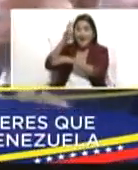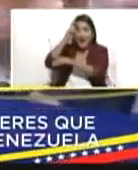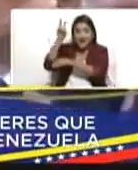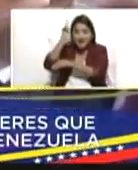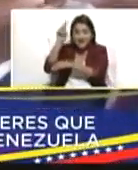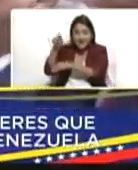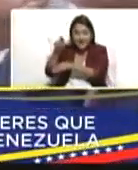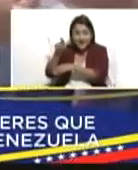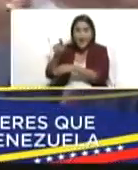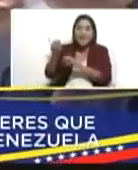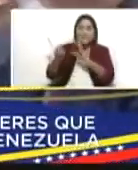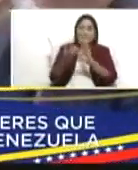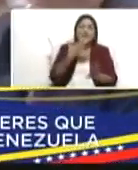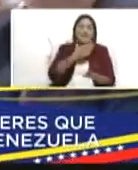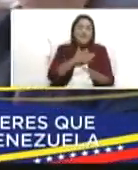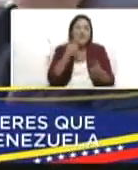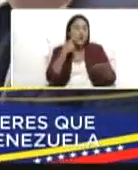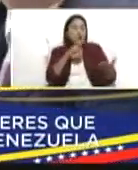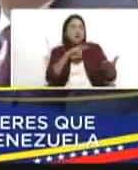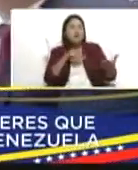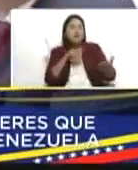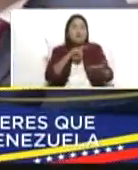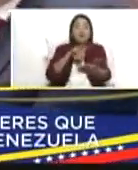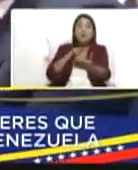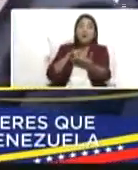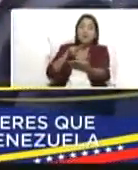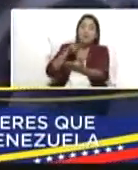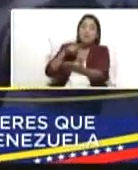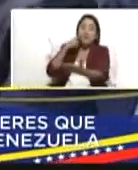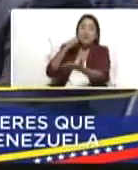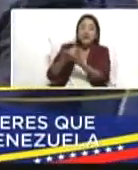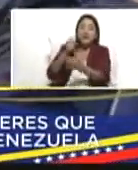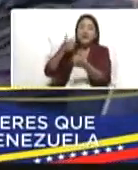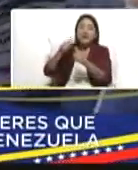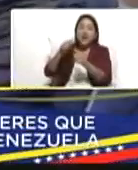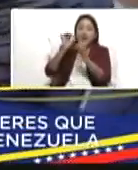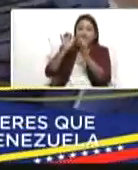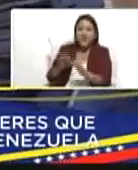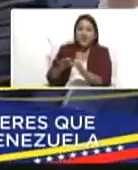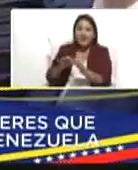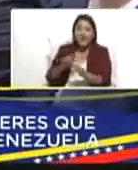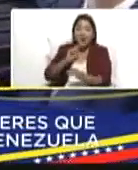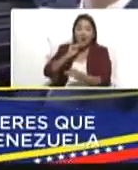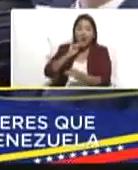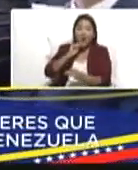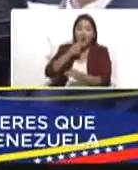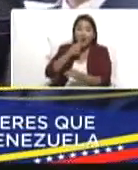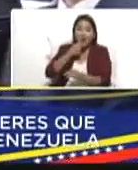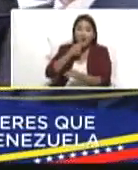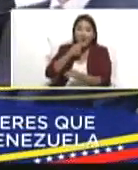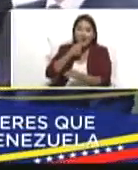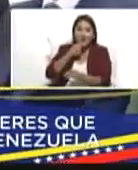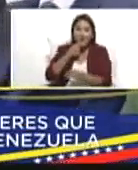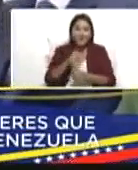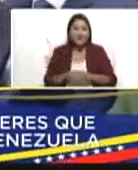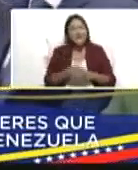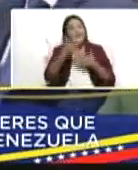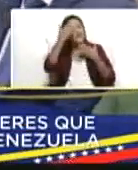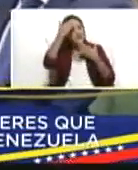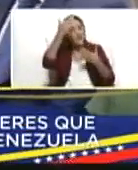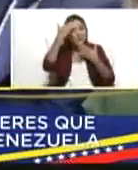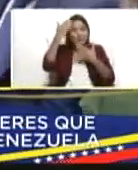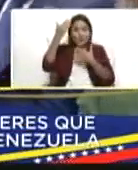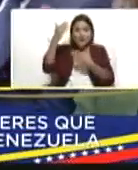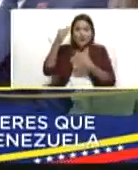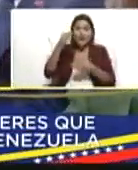para evaluar verdad Ah un informe confidencial mis saludos a Los embajadores